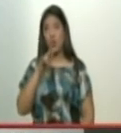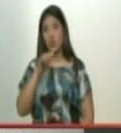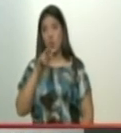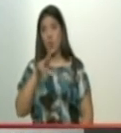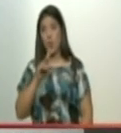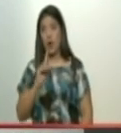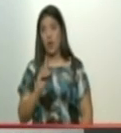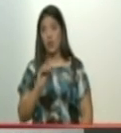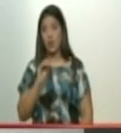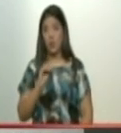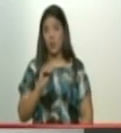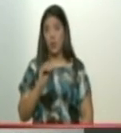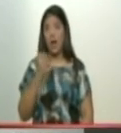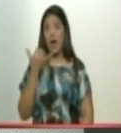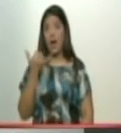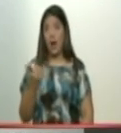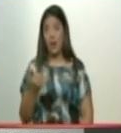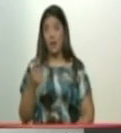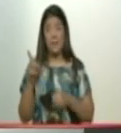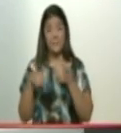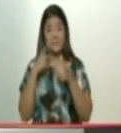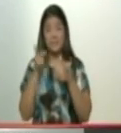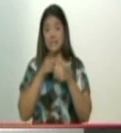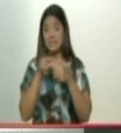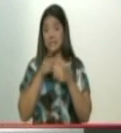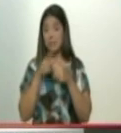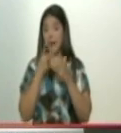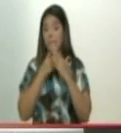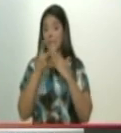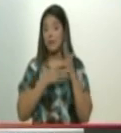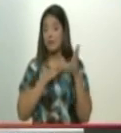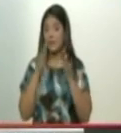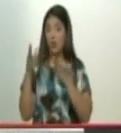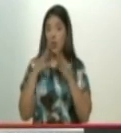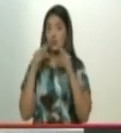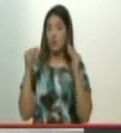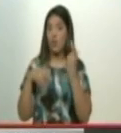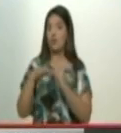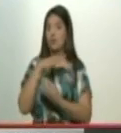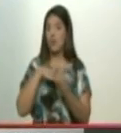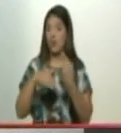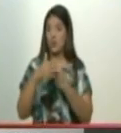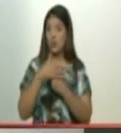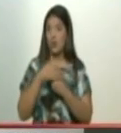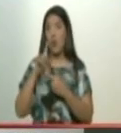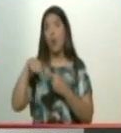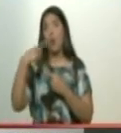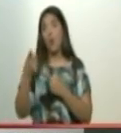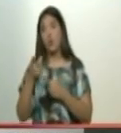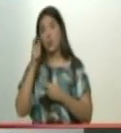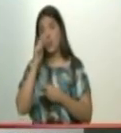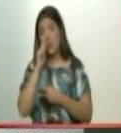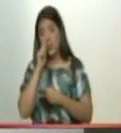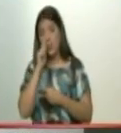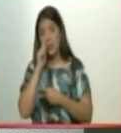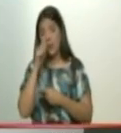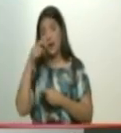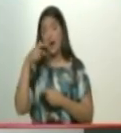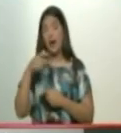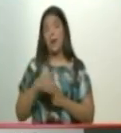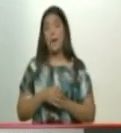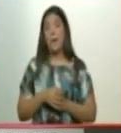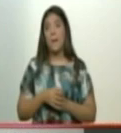es el autor intelectual del hecho, y el señor Pérez